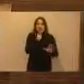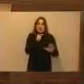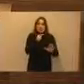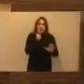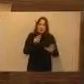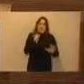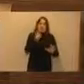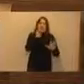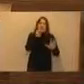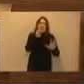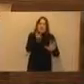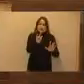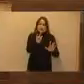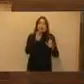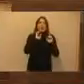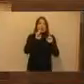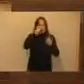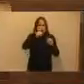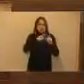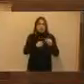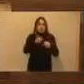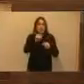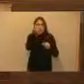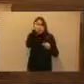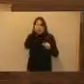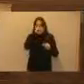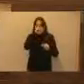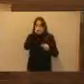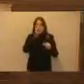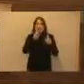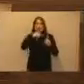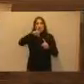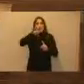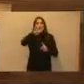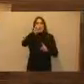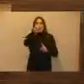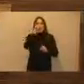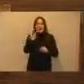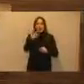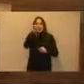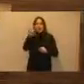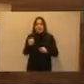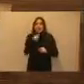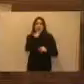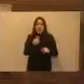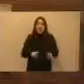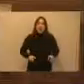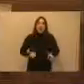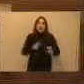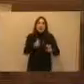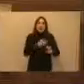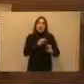ahora que lo pienso, sí hay un caso de puertas giratorias en Asturias, uno que me viene a la mente. El caso de Mercedes Fernández, que pasó de síndica de